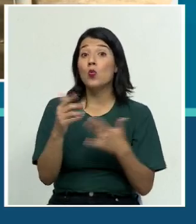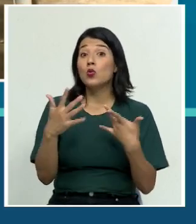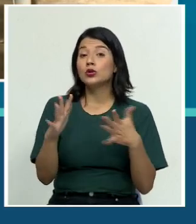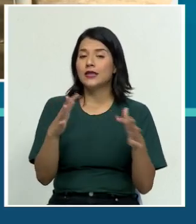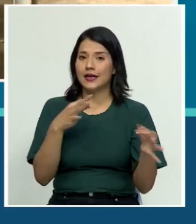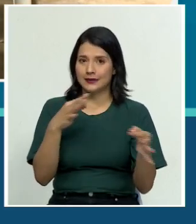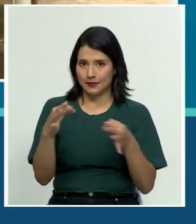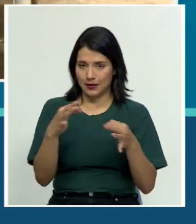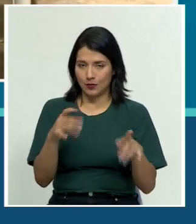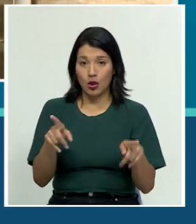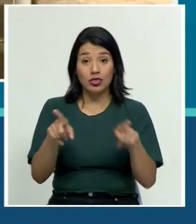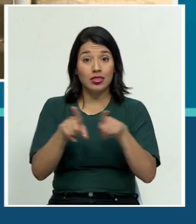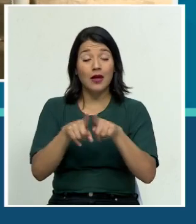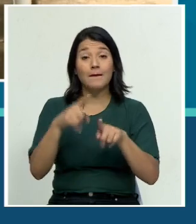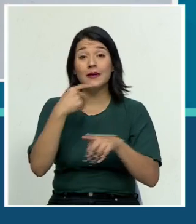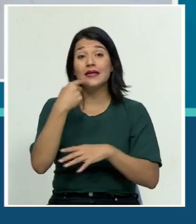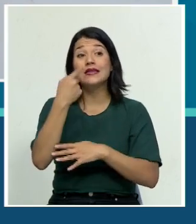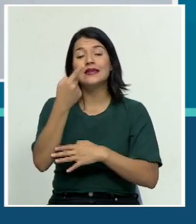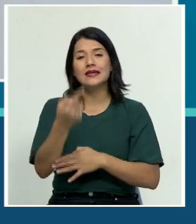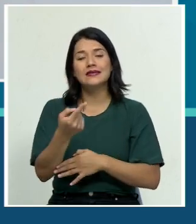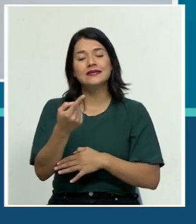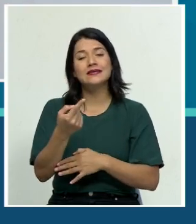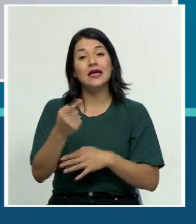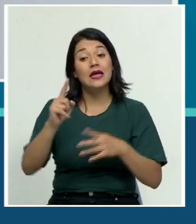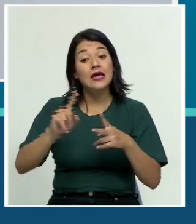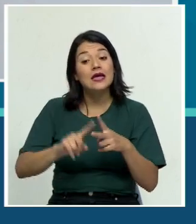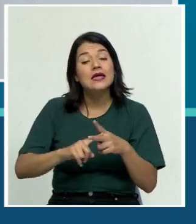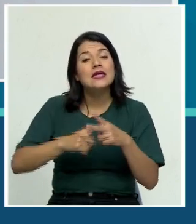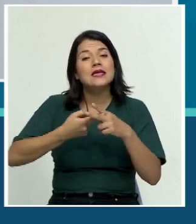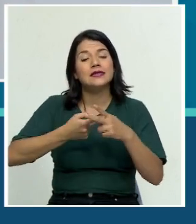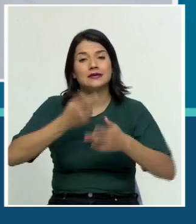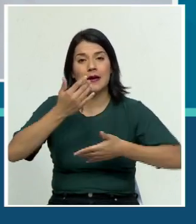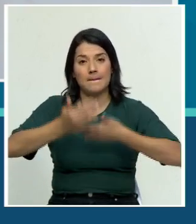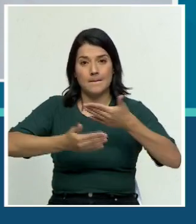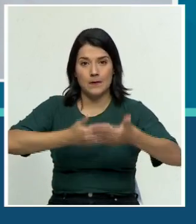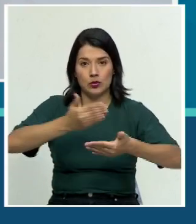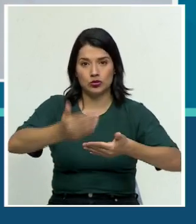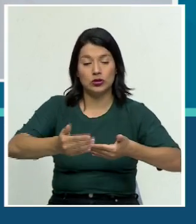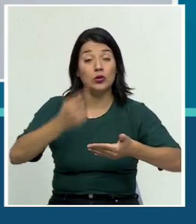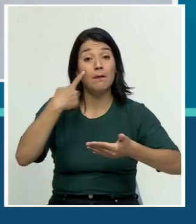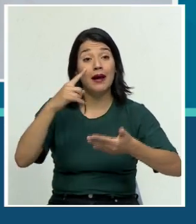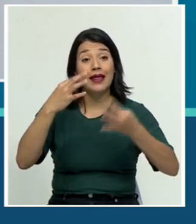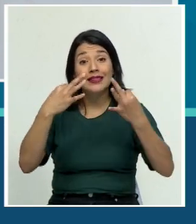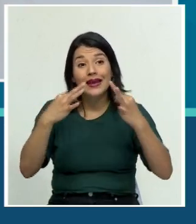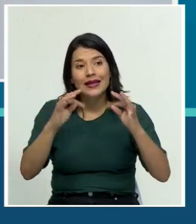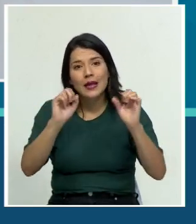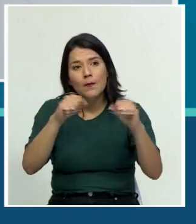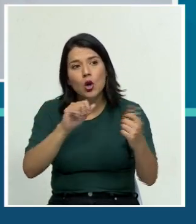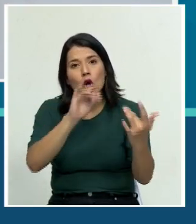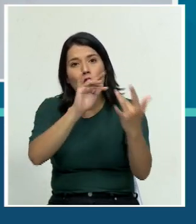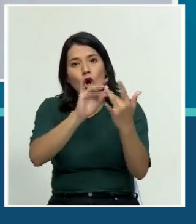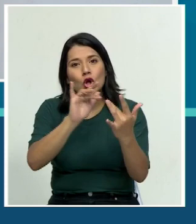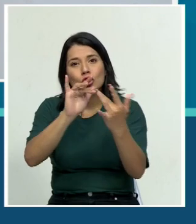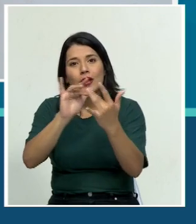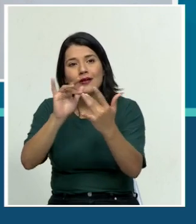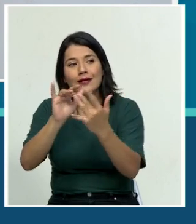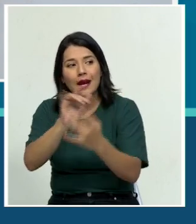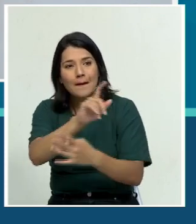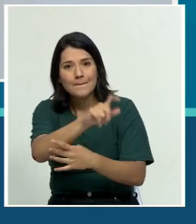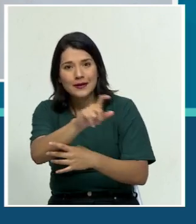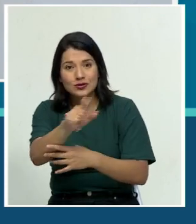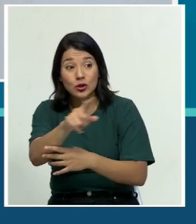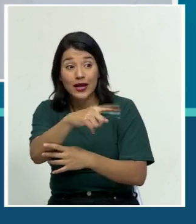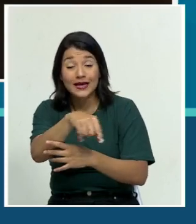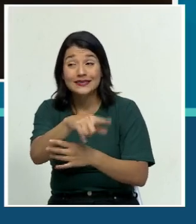se indicó que se va a iniciar el proceso para tratar de localizar a estas personas que solicitaron